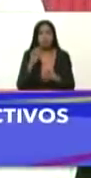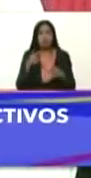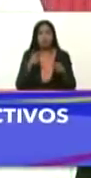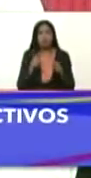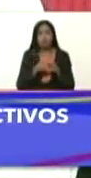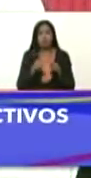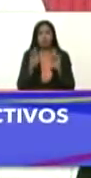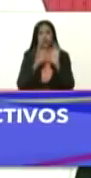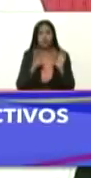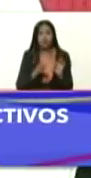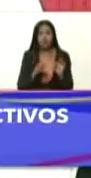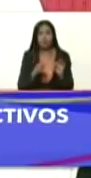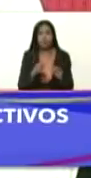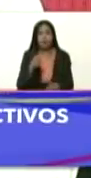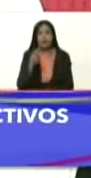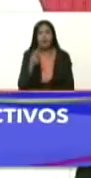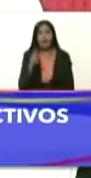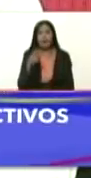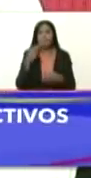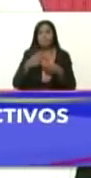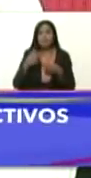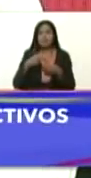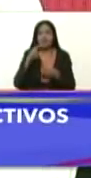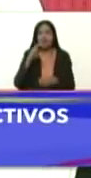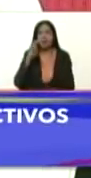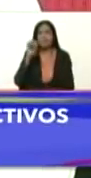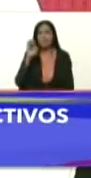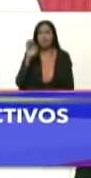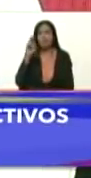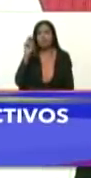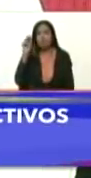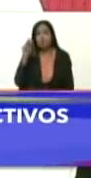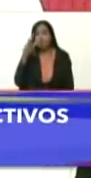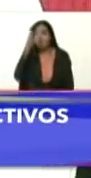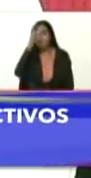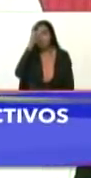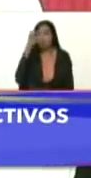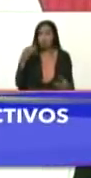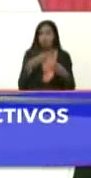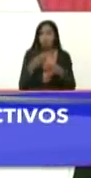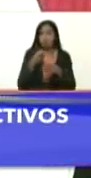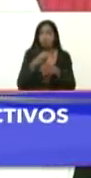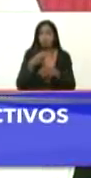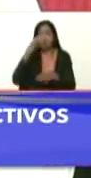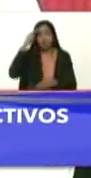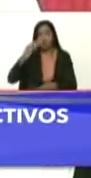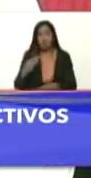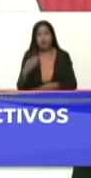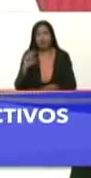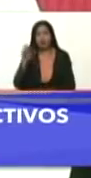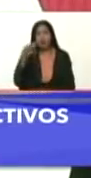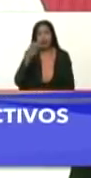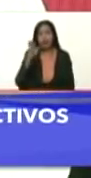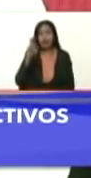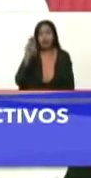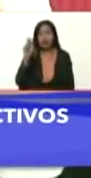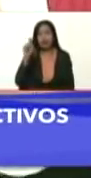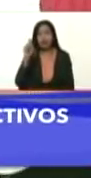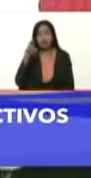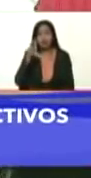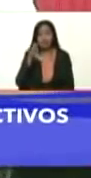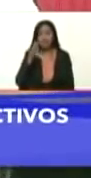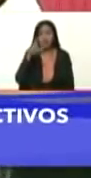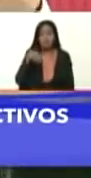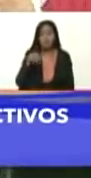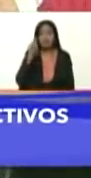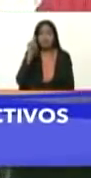estábamos en Pequivén, allá en Morón, con el general Méndez Graterol, el CPT se nos convierte